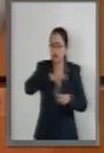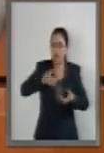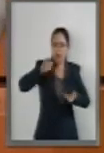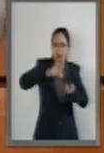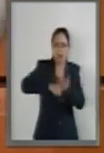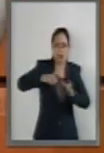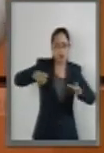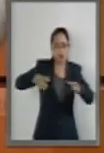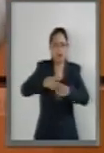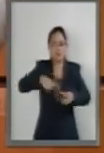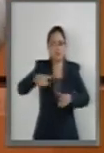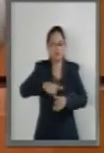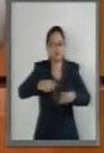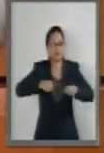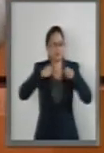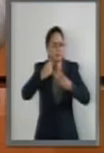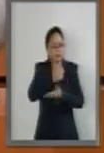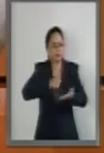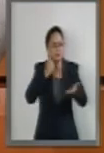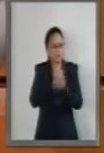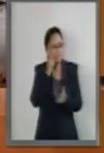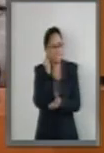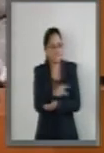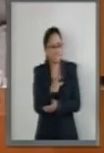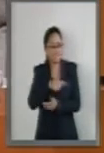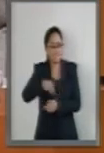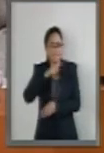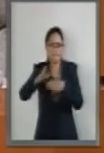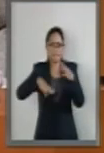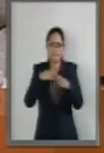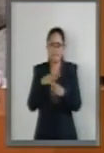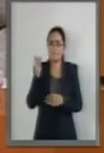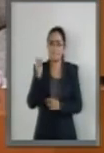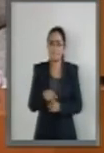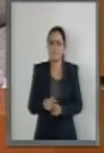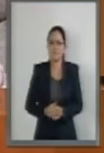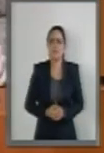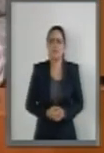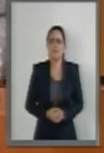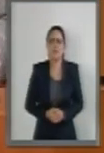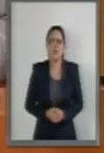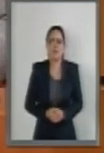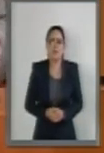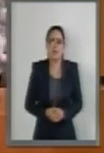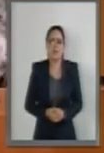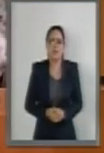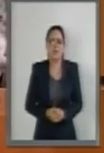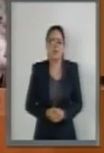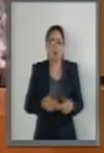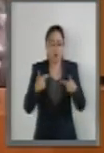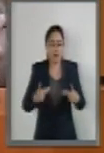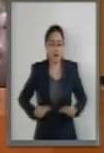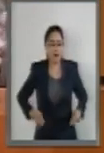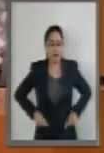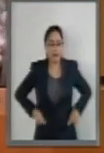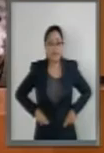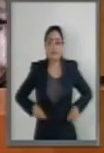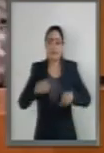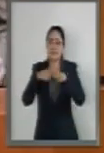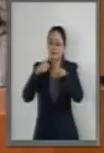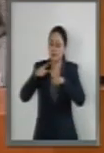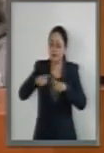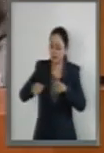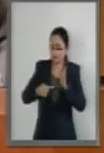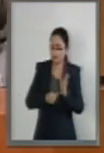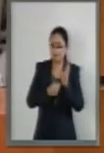personas que habitamos nuestro mundo. La diversidad humana requiere también, para hacer